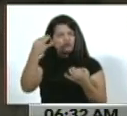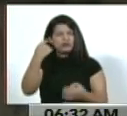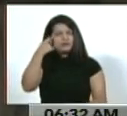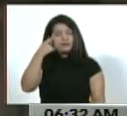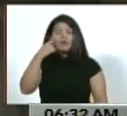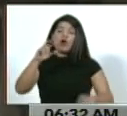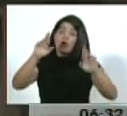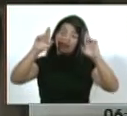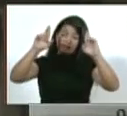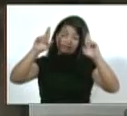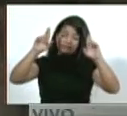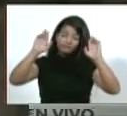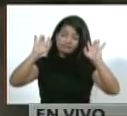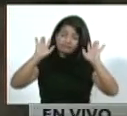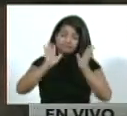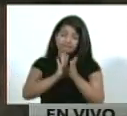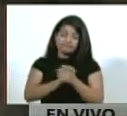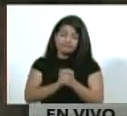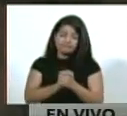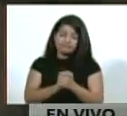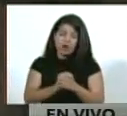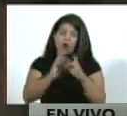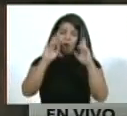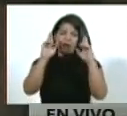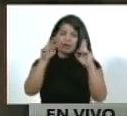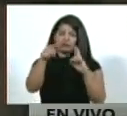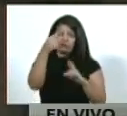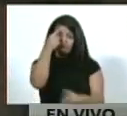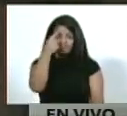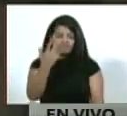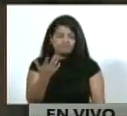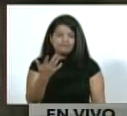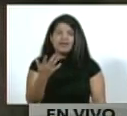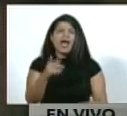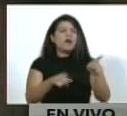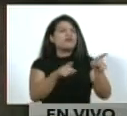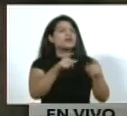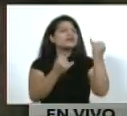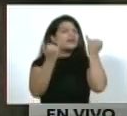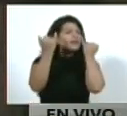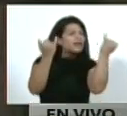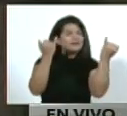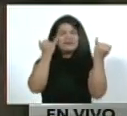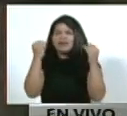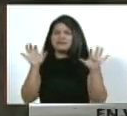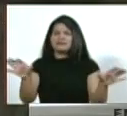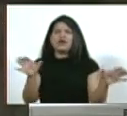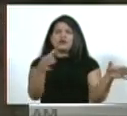Ojalá que, a pesar de las ideas que cada grupo,